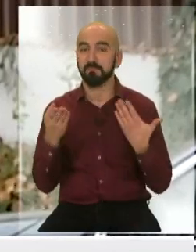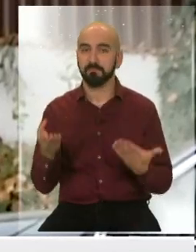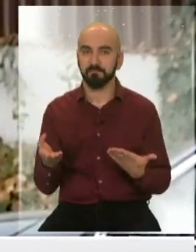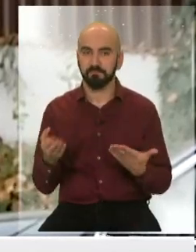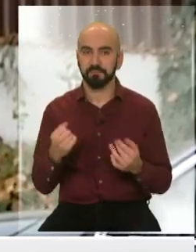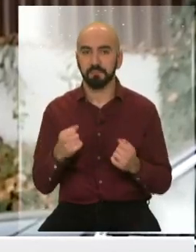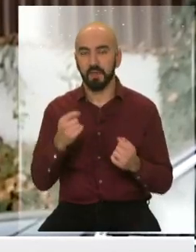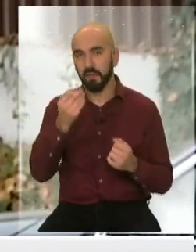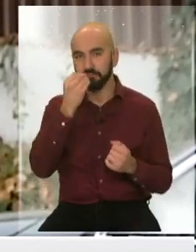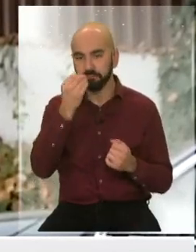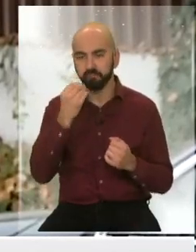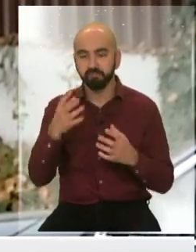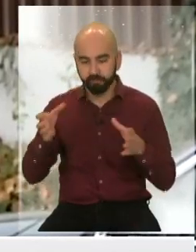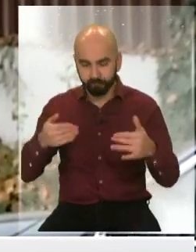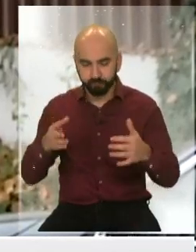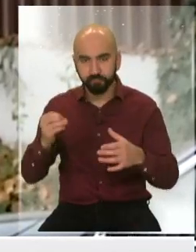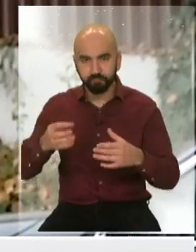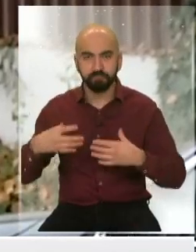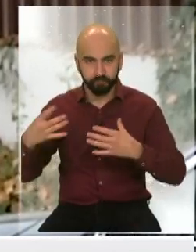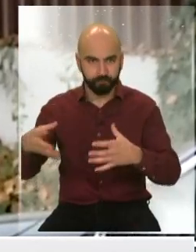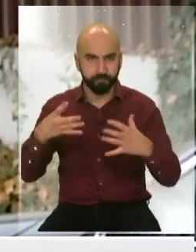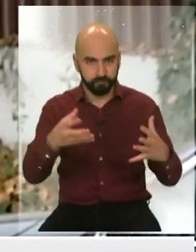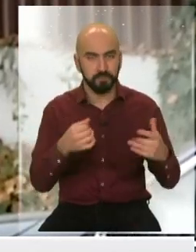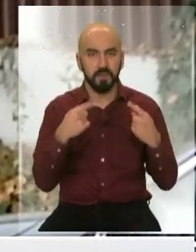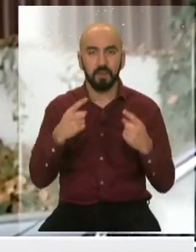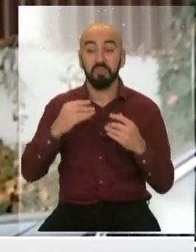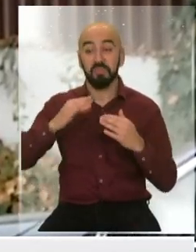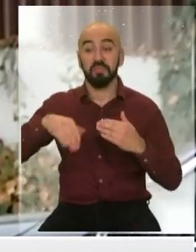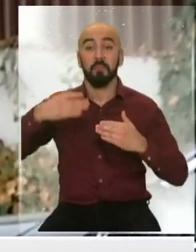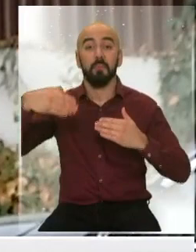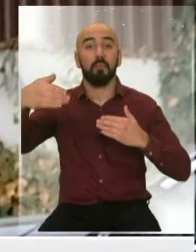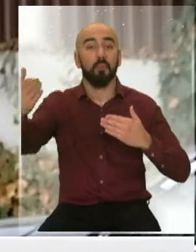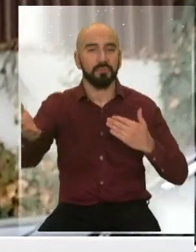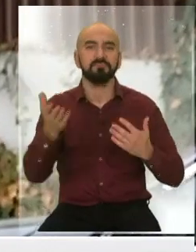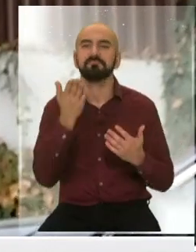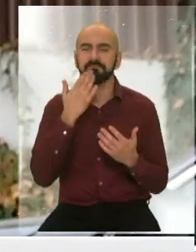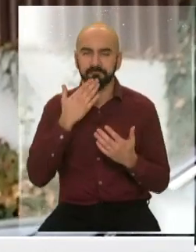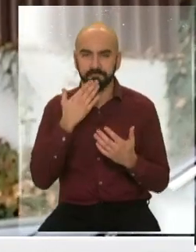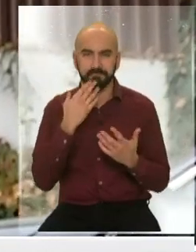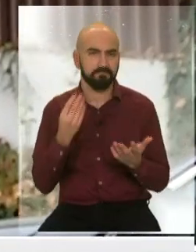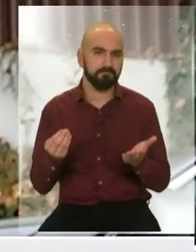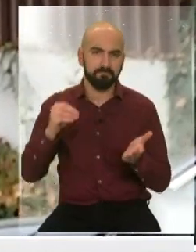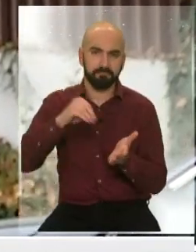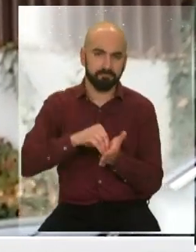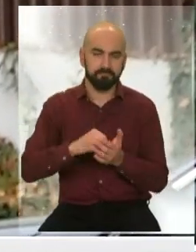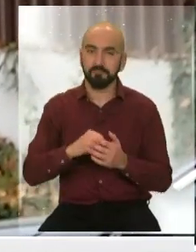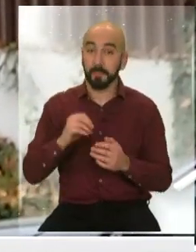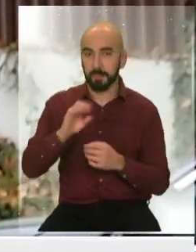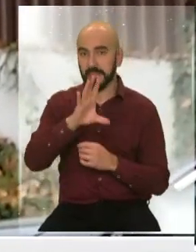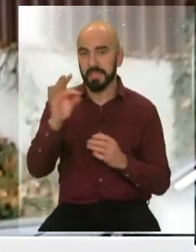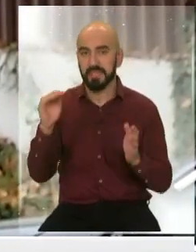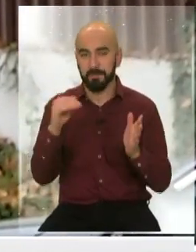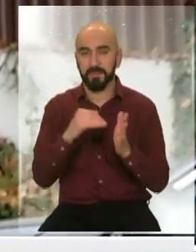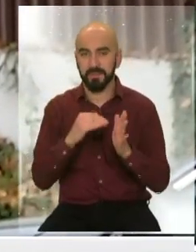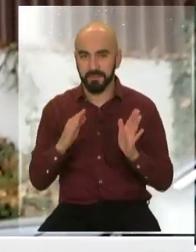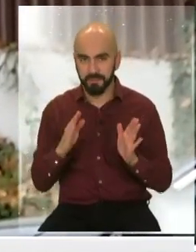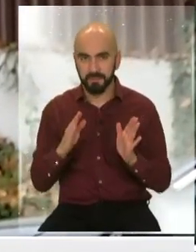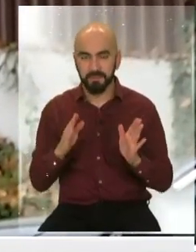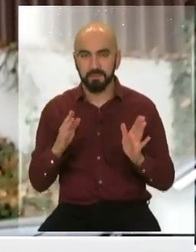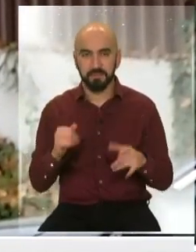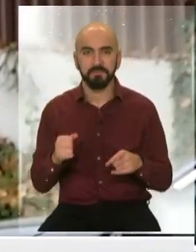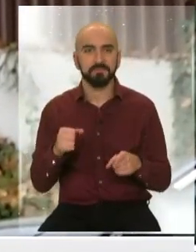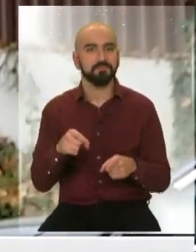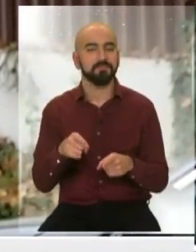tienen contemplados para este fin de semana y a posterior durante los próximos días se irán integrando estas 500.000 cajas, las primeras que van a